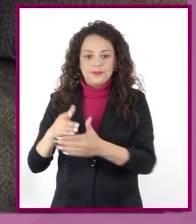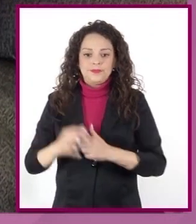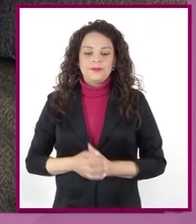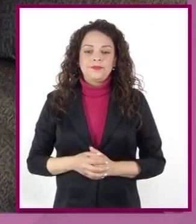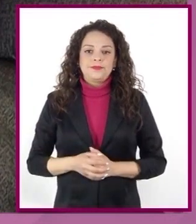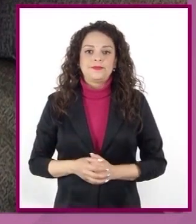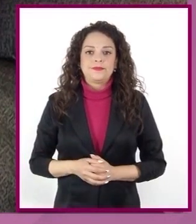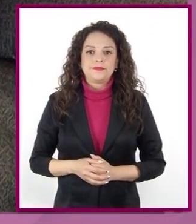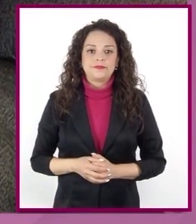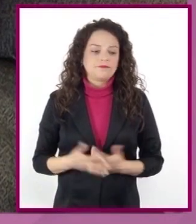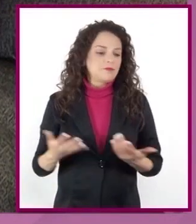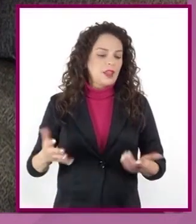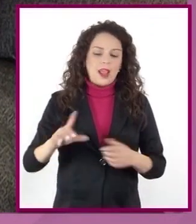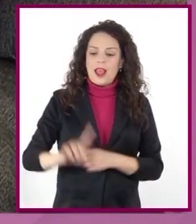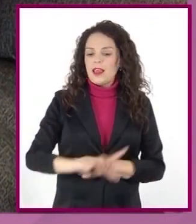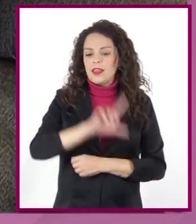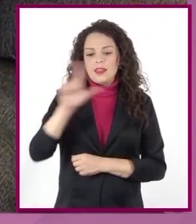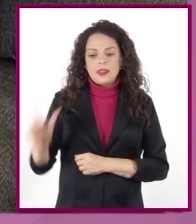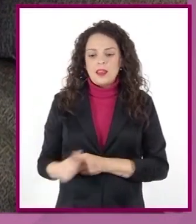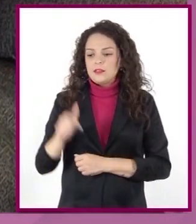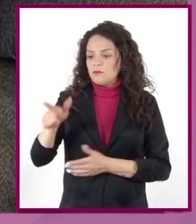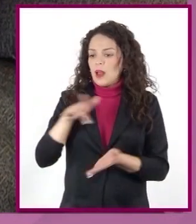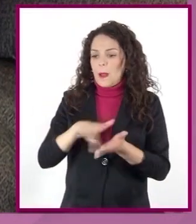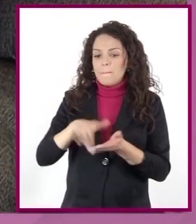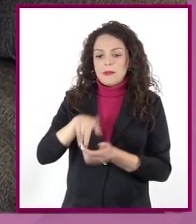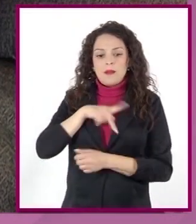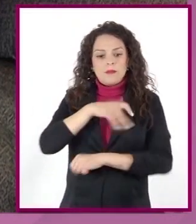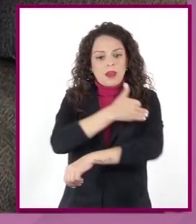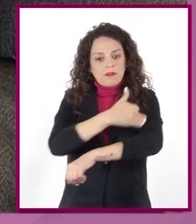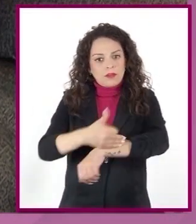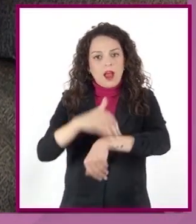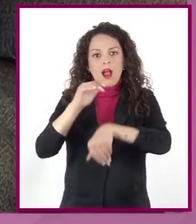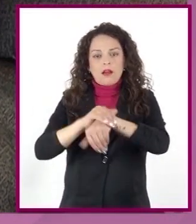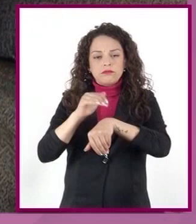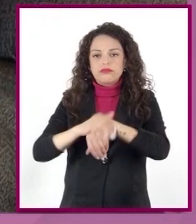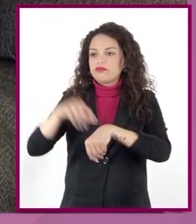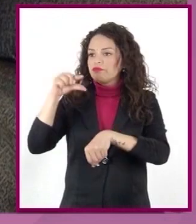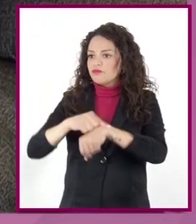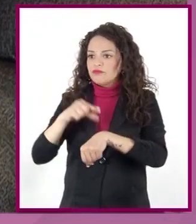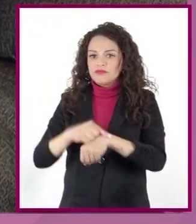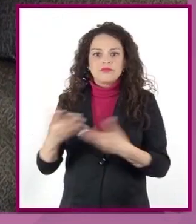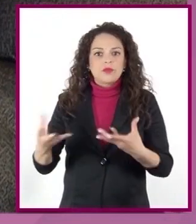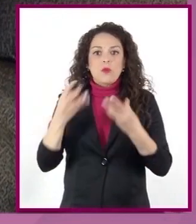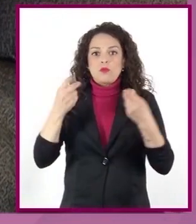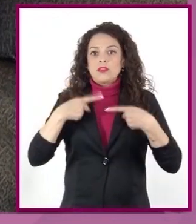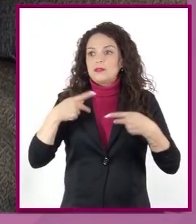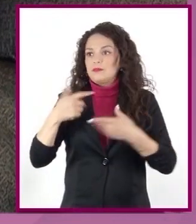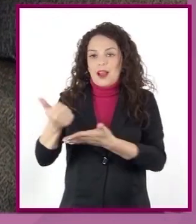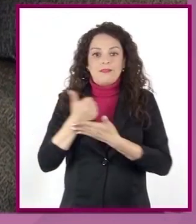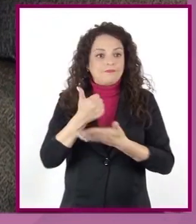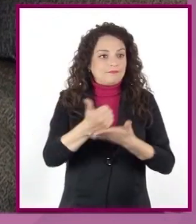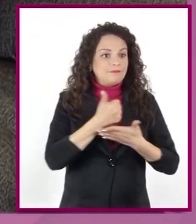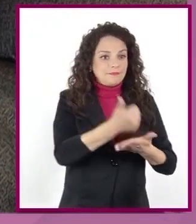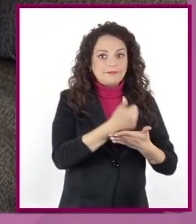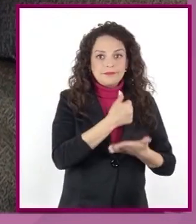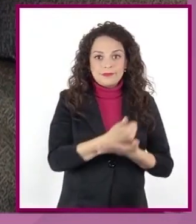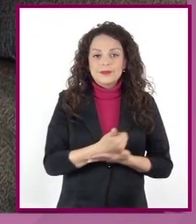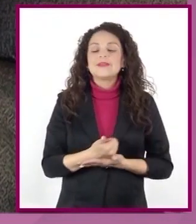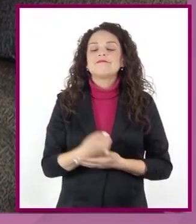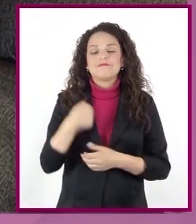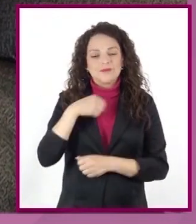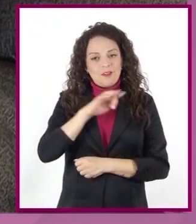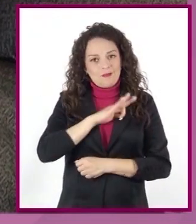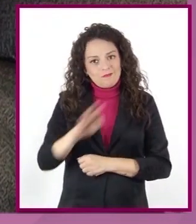a Dios, al apoyo de mi familia, de mis amigos, de médicos, de muchas personas que se sumaron, logré empezar a levantarme de